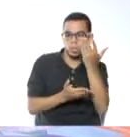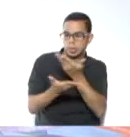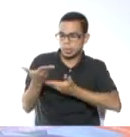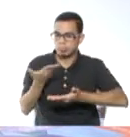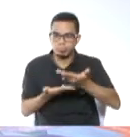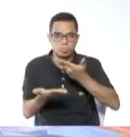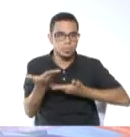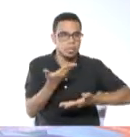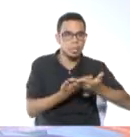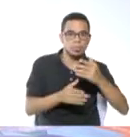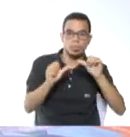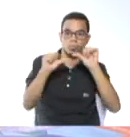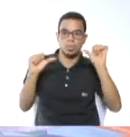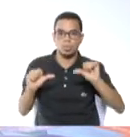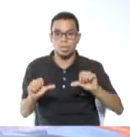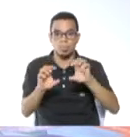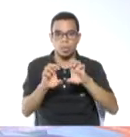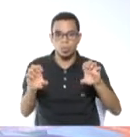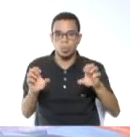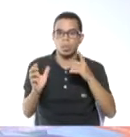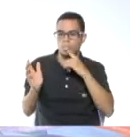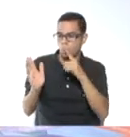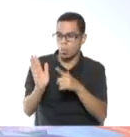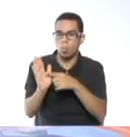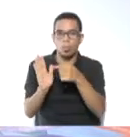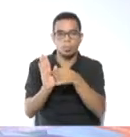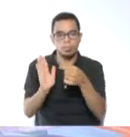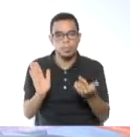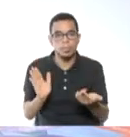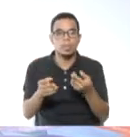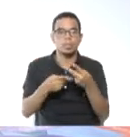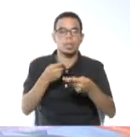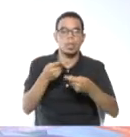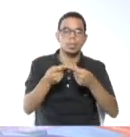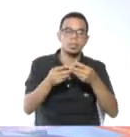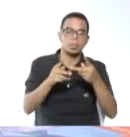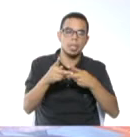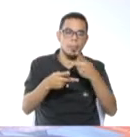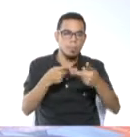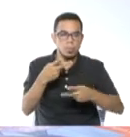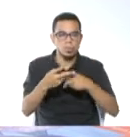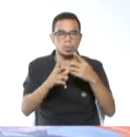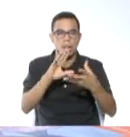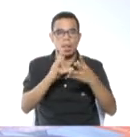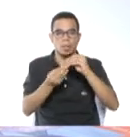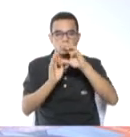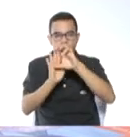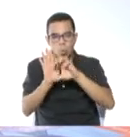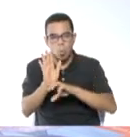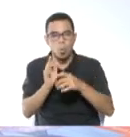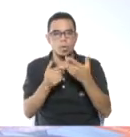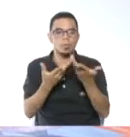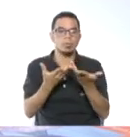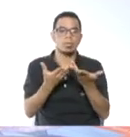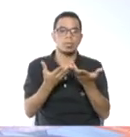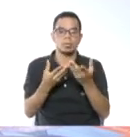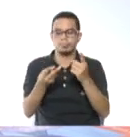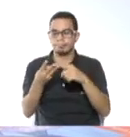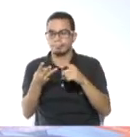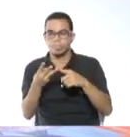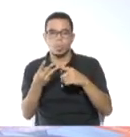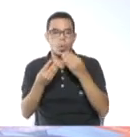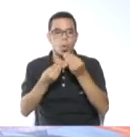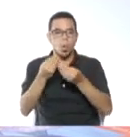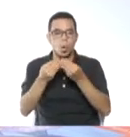nuestro sistema educativo. En educación media, por supuesto, conocer ese proceso de transformación curricular, cómo se unifican diferentes áreas de